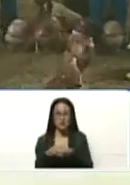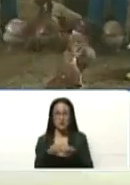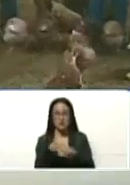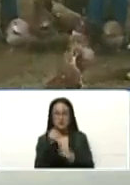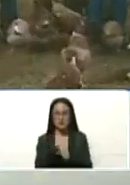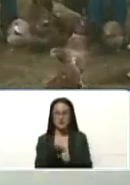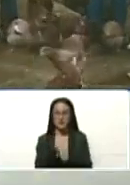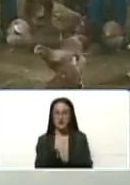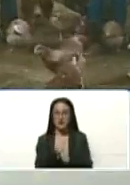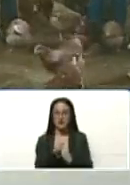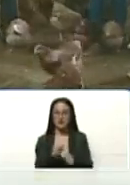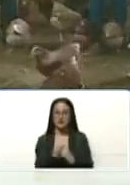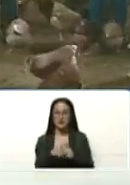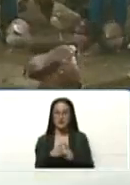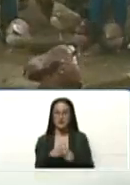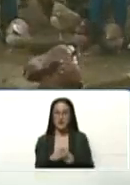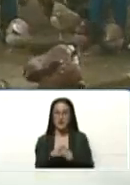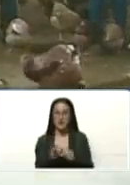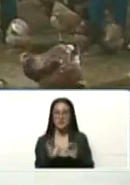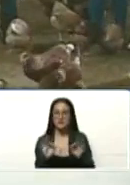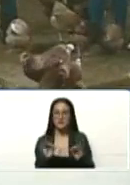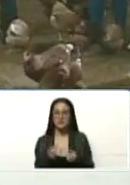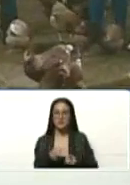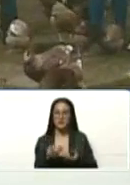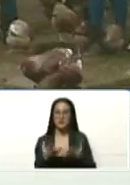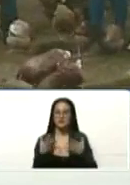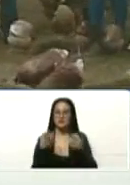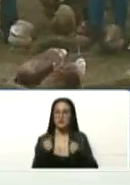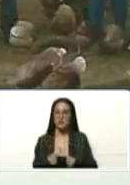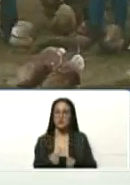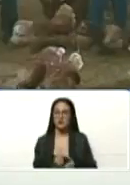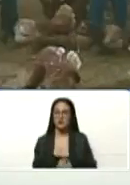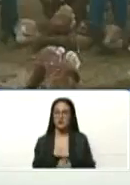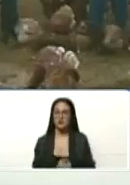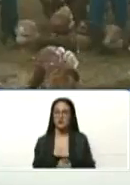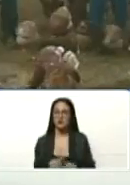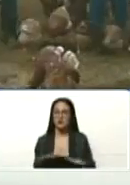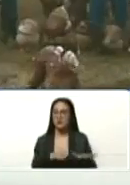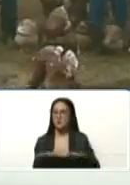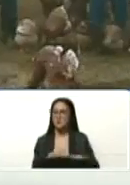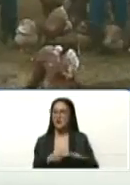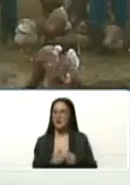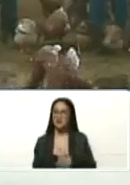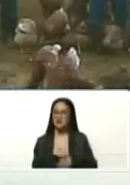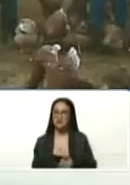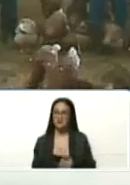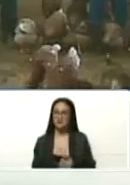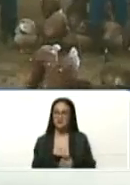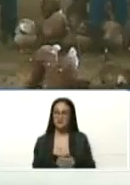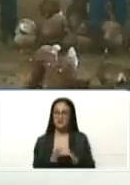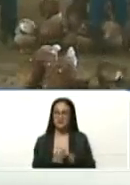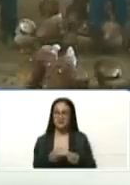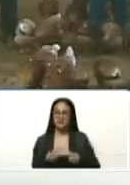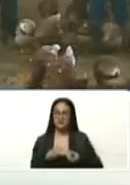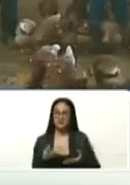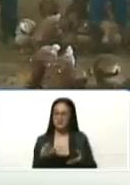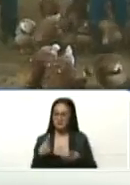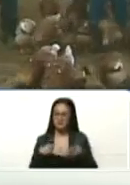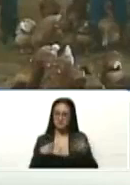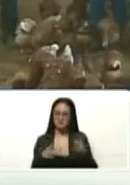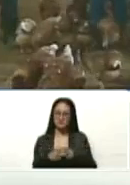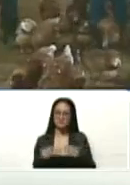técnicas, especializadas, para garantizar la seguridad, el movimiento, todo, garantizar la aduana, garantizar